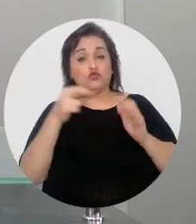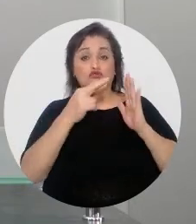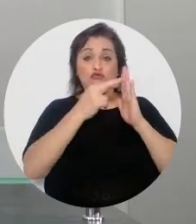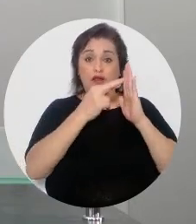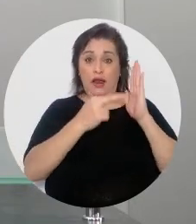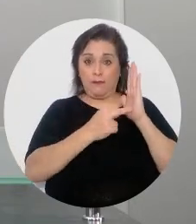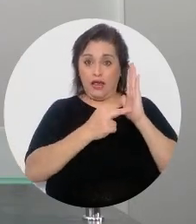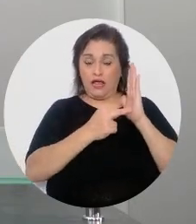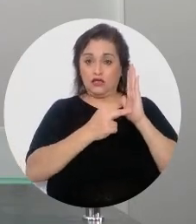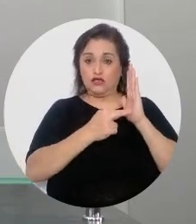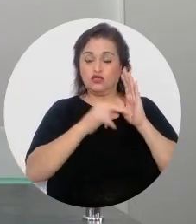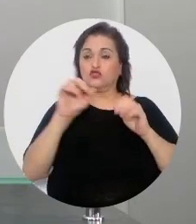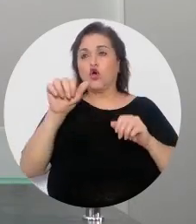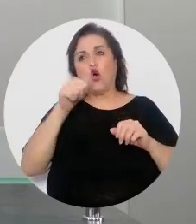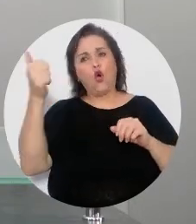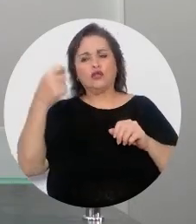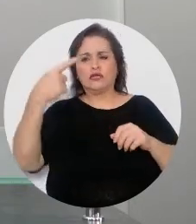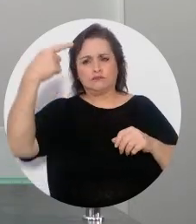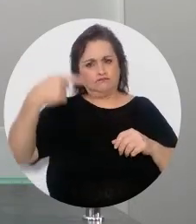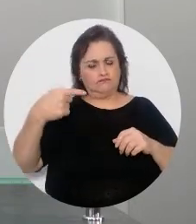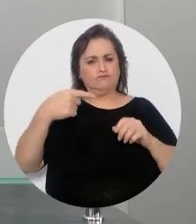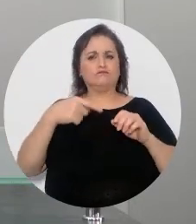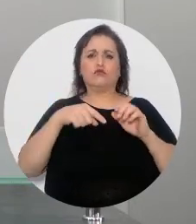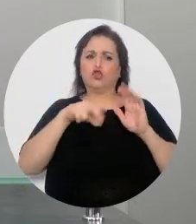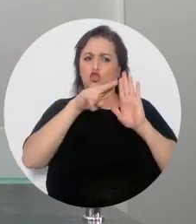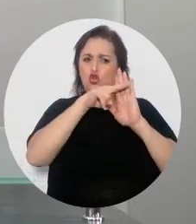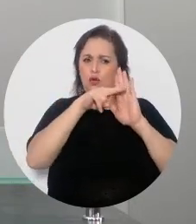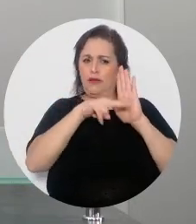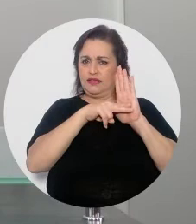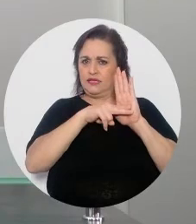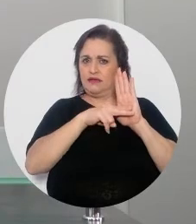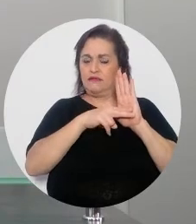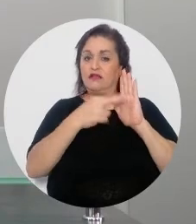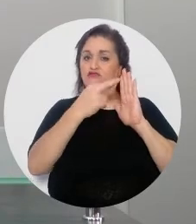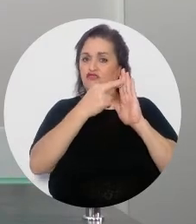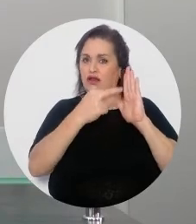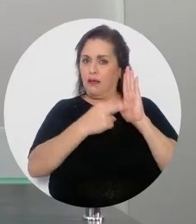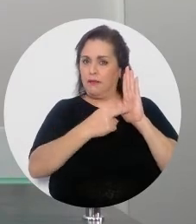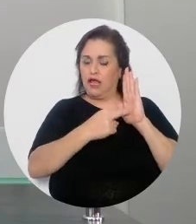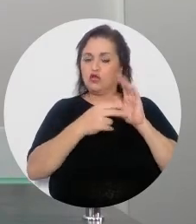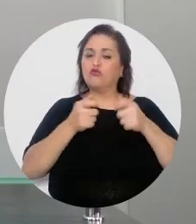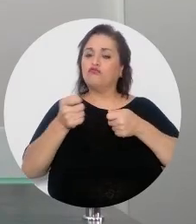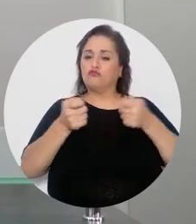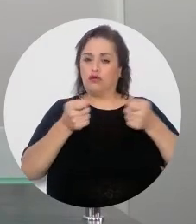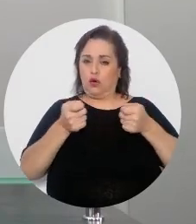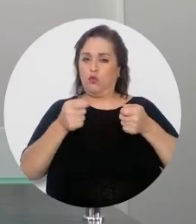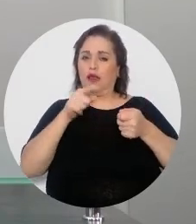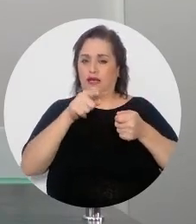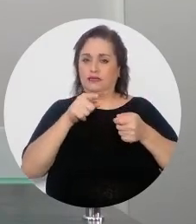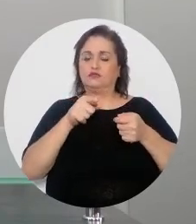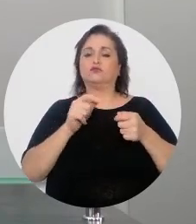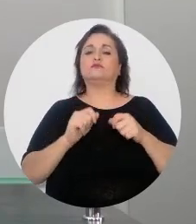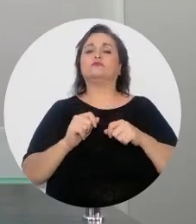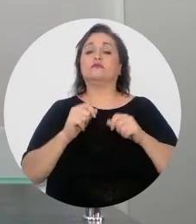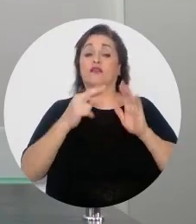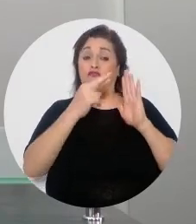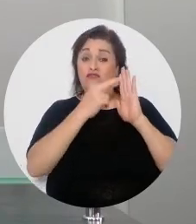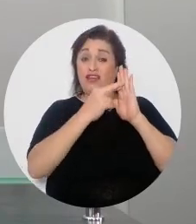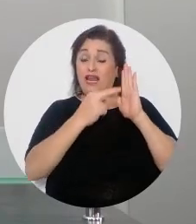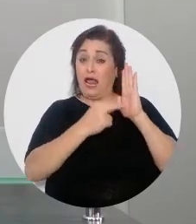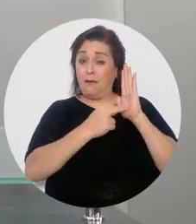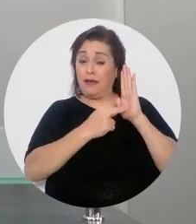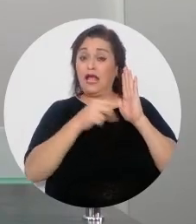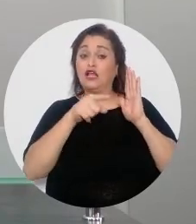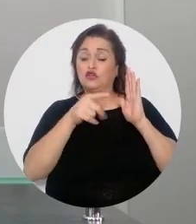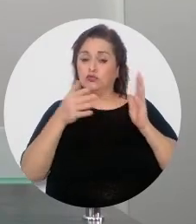otros reglamentos o otras disposiciones normativas de carácter reglamentario que regulan esta cuestión.